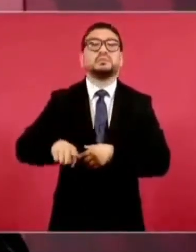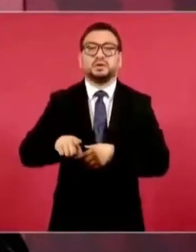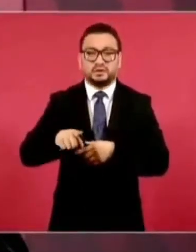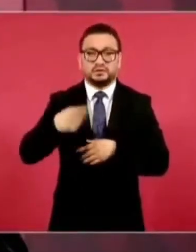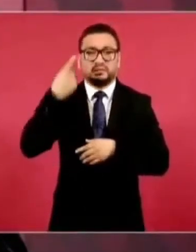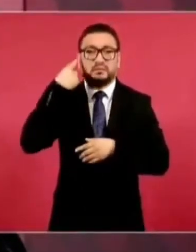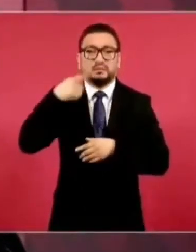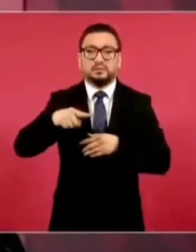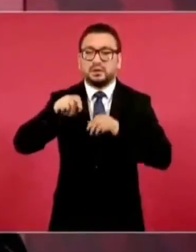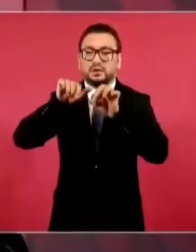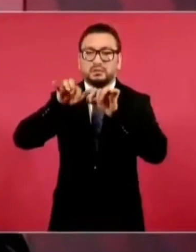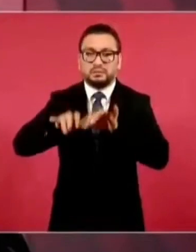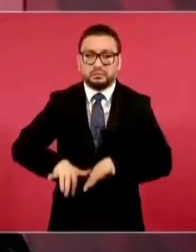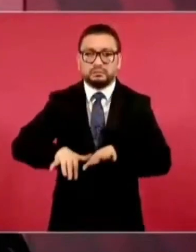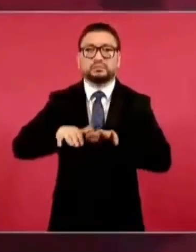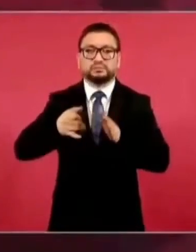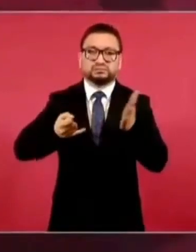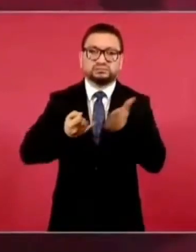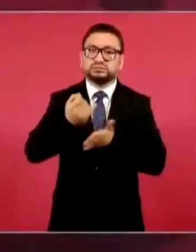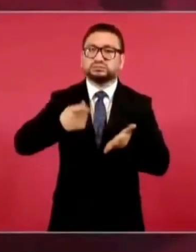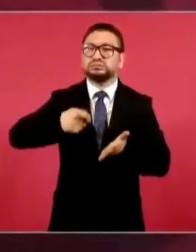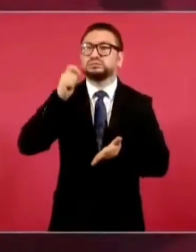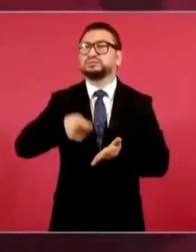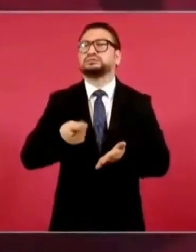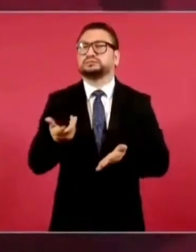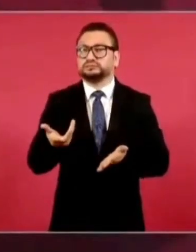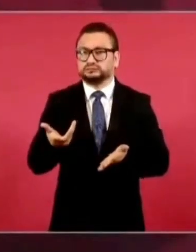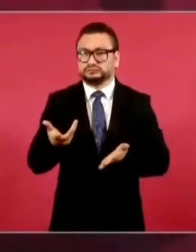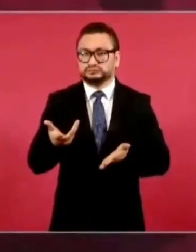de elaborar esa sentencia,